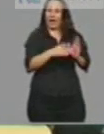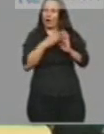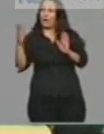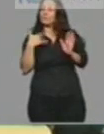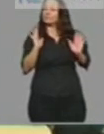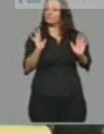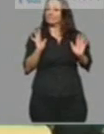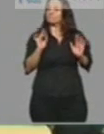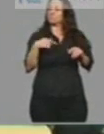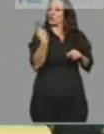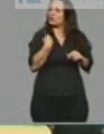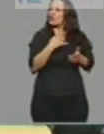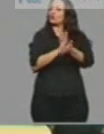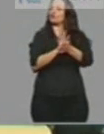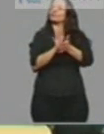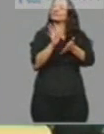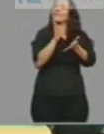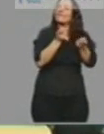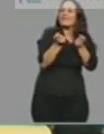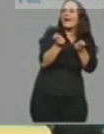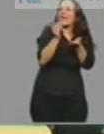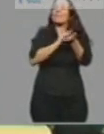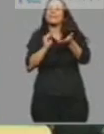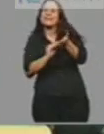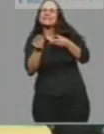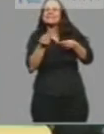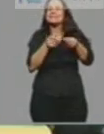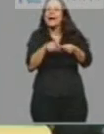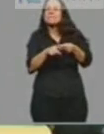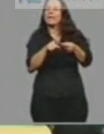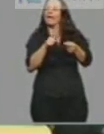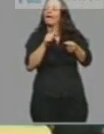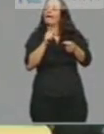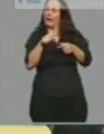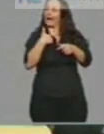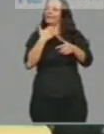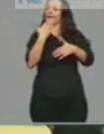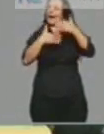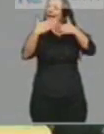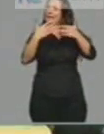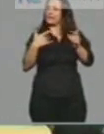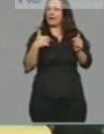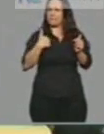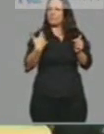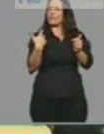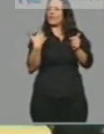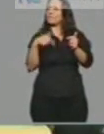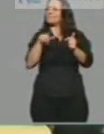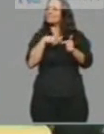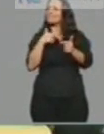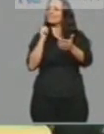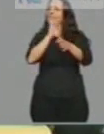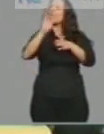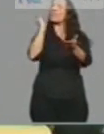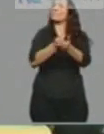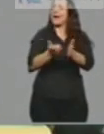esta administración, crecer y precisamente poder pagar la deuda. Ahora bien, este fallo,